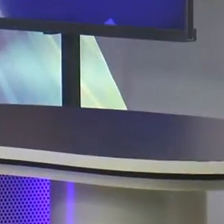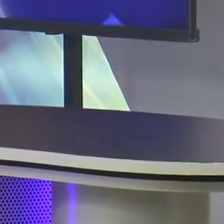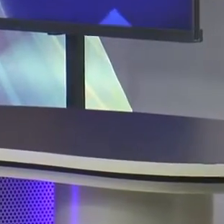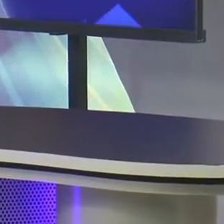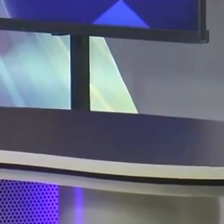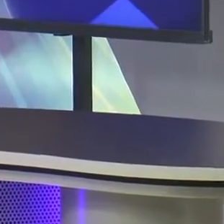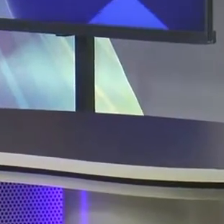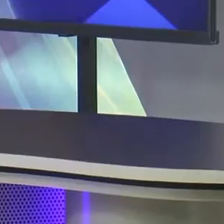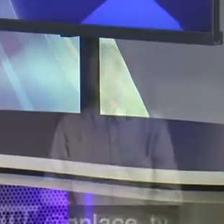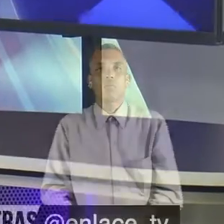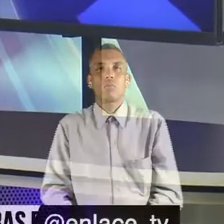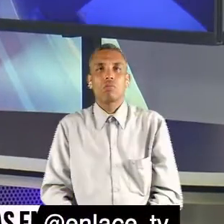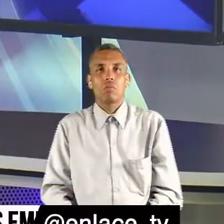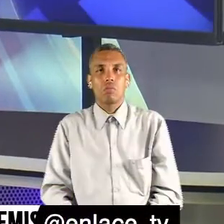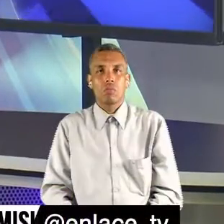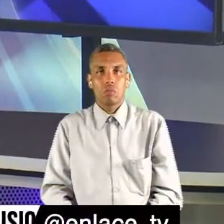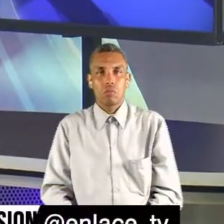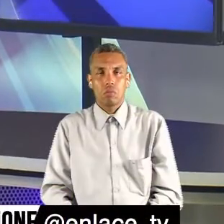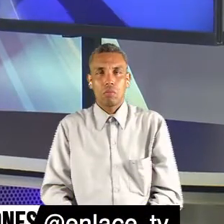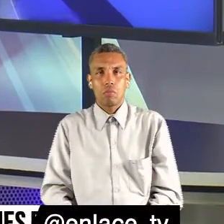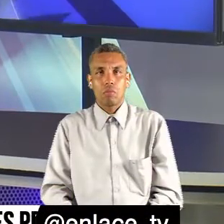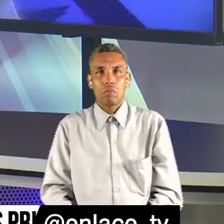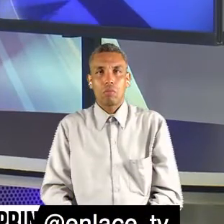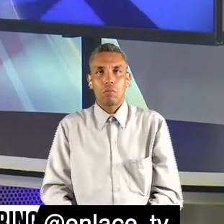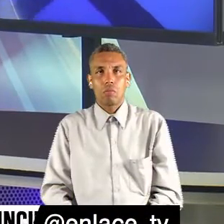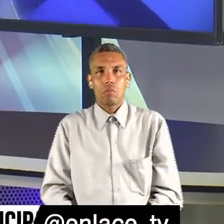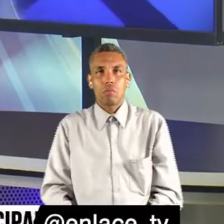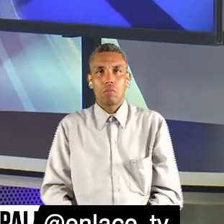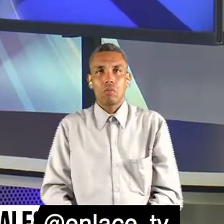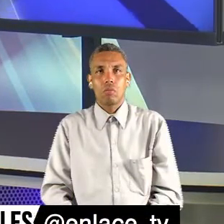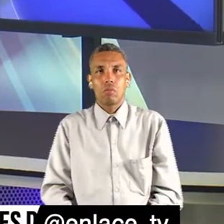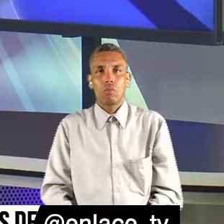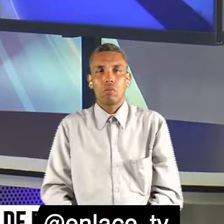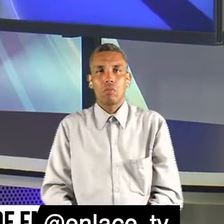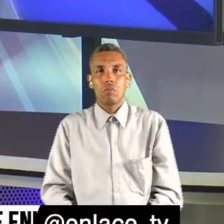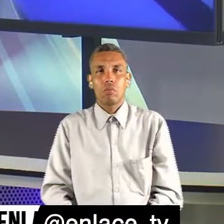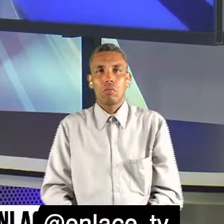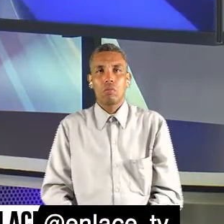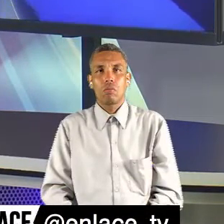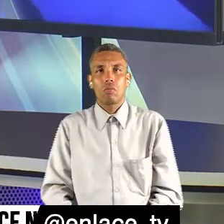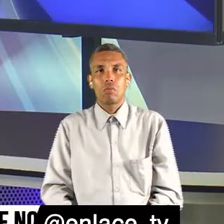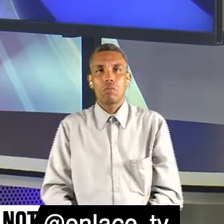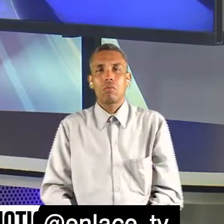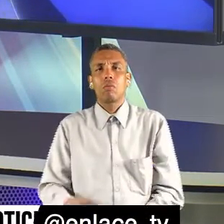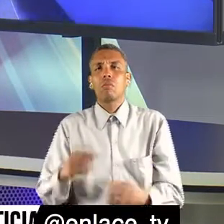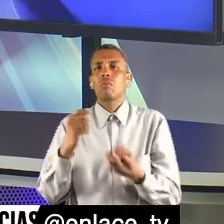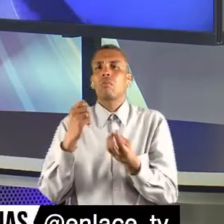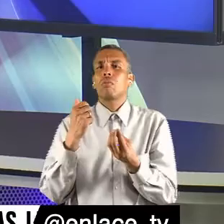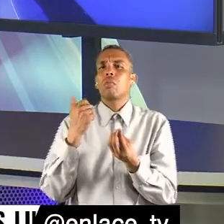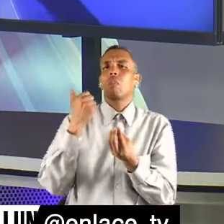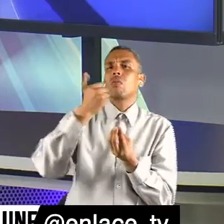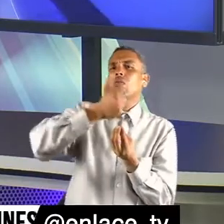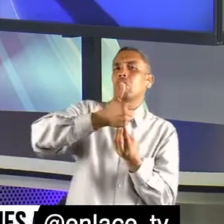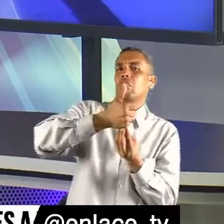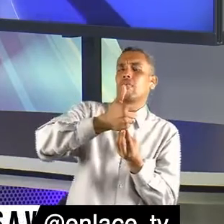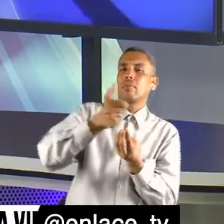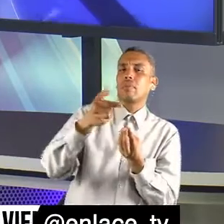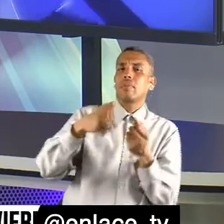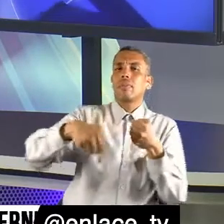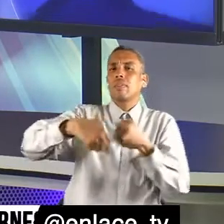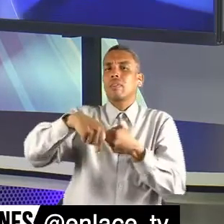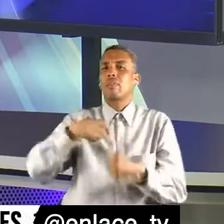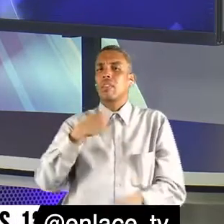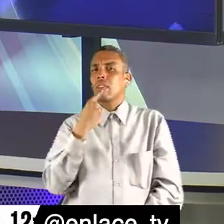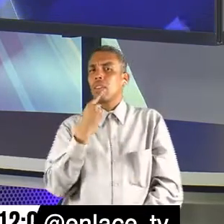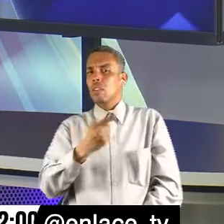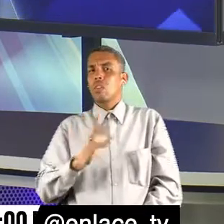Por razones ajenas al fútbol, Óscar Upegui no oficializó su salida del equipo, aunque dijo a Enlace Noticias que ya